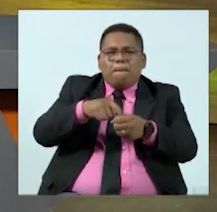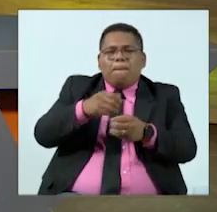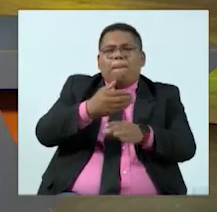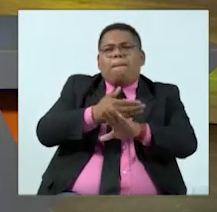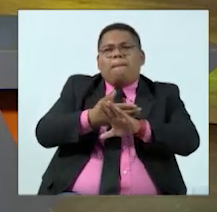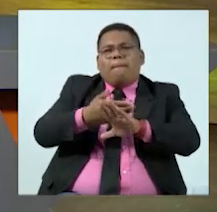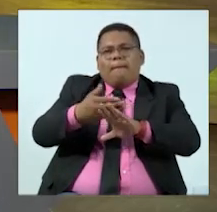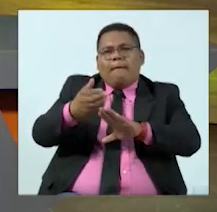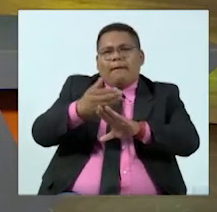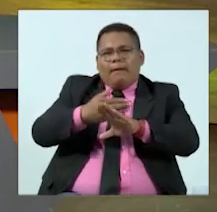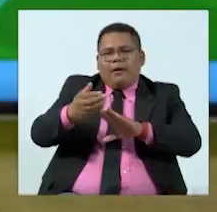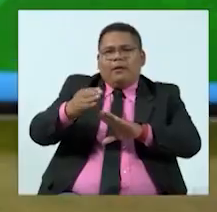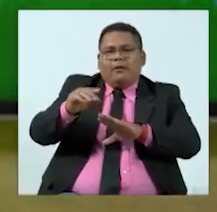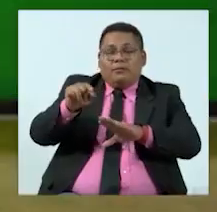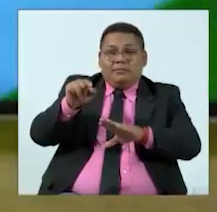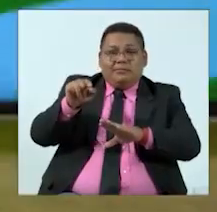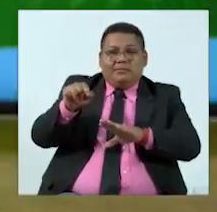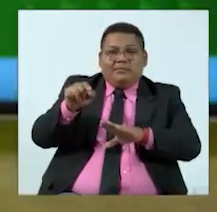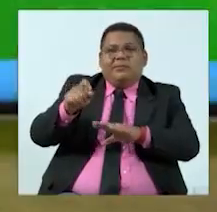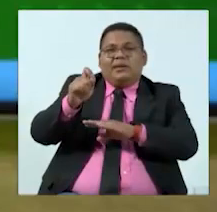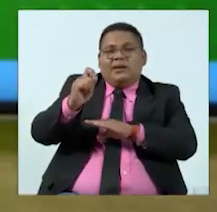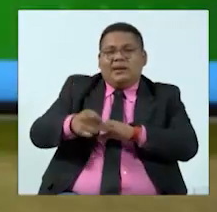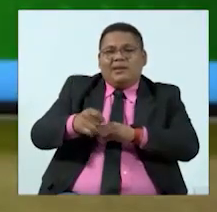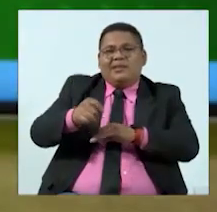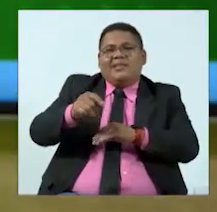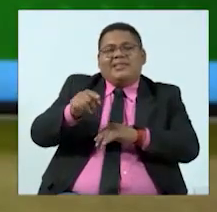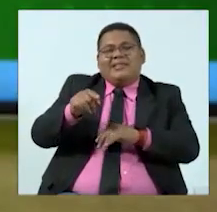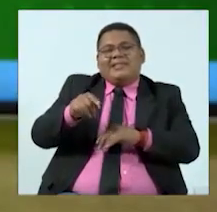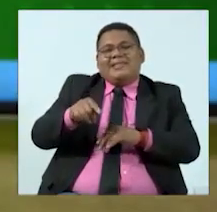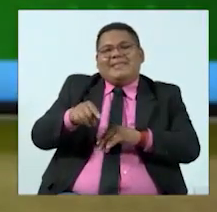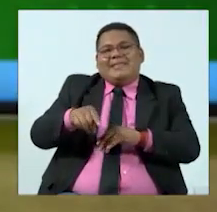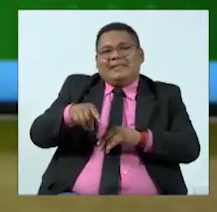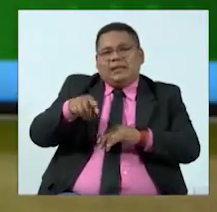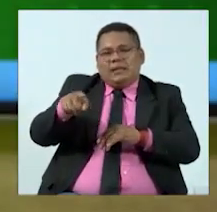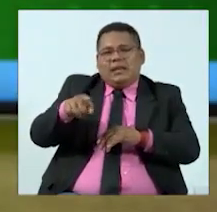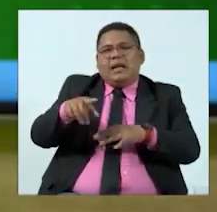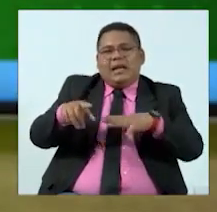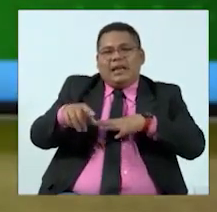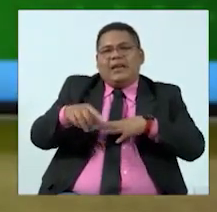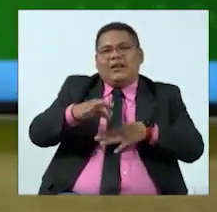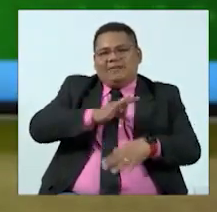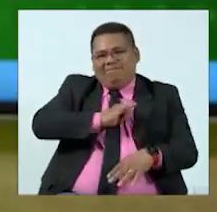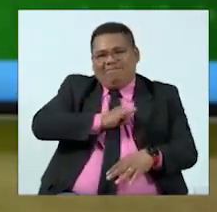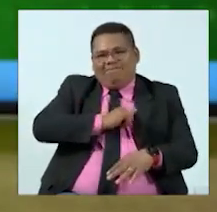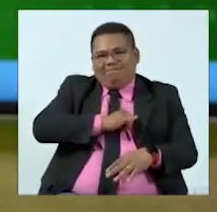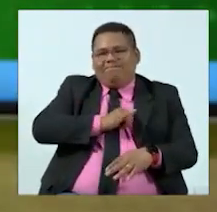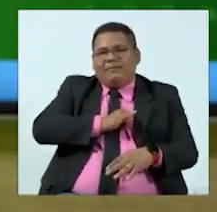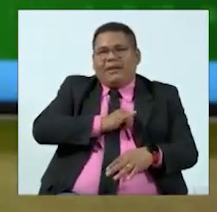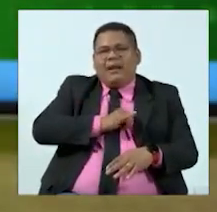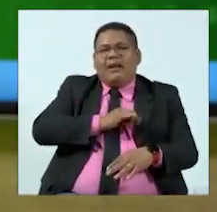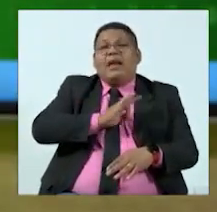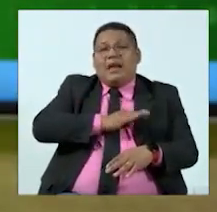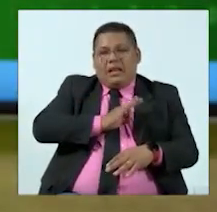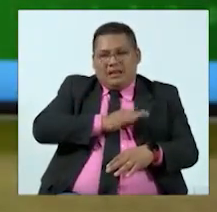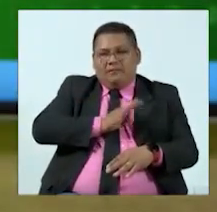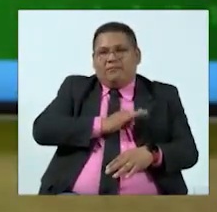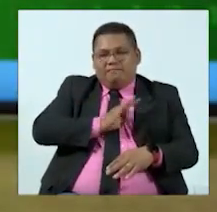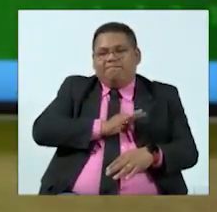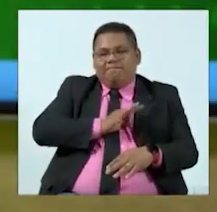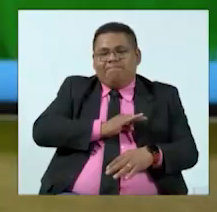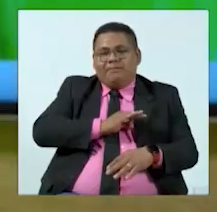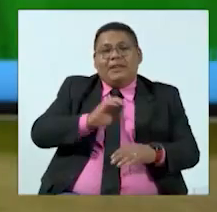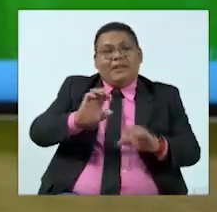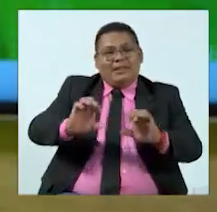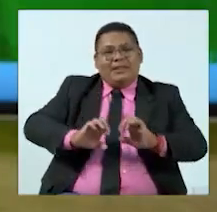denominamos mancha de copli esa son síntomas de que el niño trae una infección de este tipo entonces pues hay que tener cuidado porque